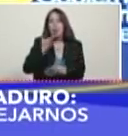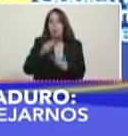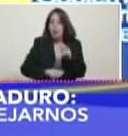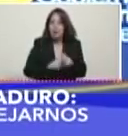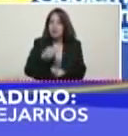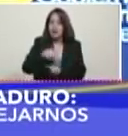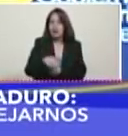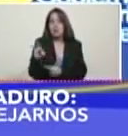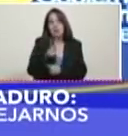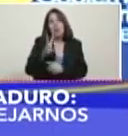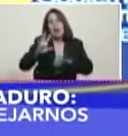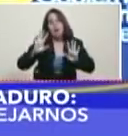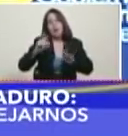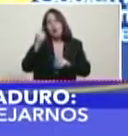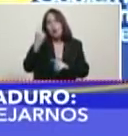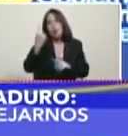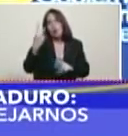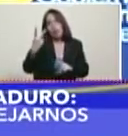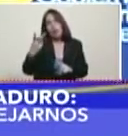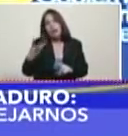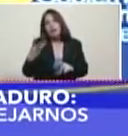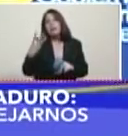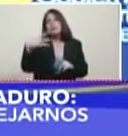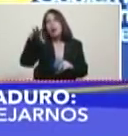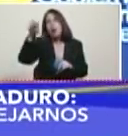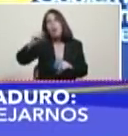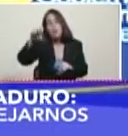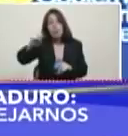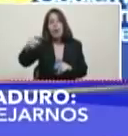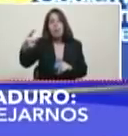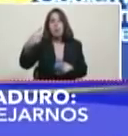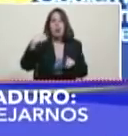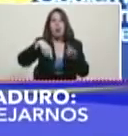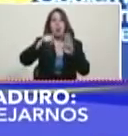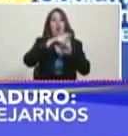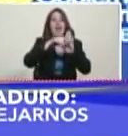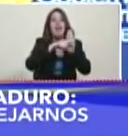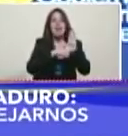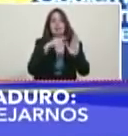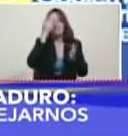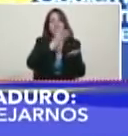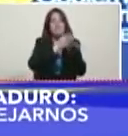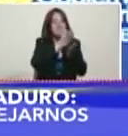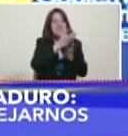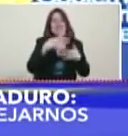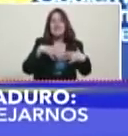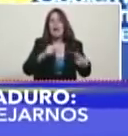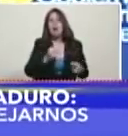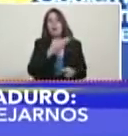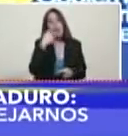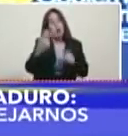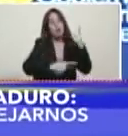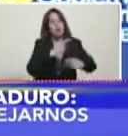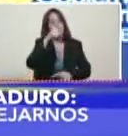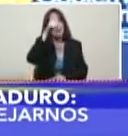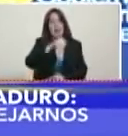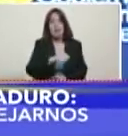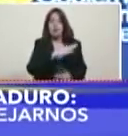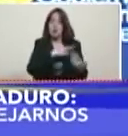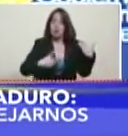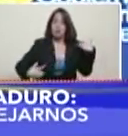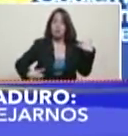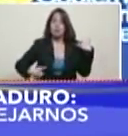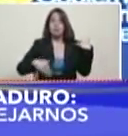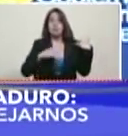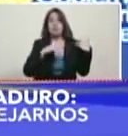en Venezuela. Bueno, está bien, pero que sea la excepción, no que sea la regla. Así que en la salud es muy importante. Yo quisiera, vicepresidenta, si